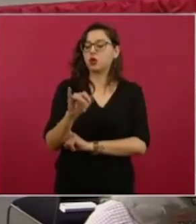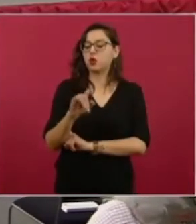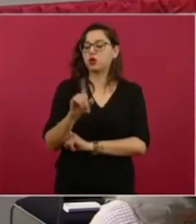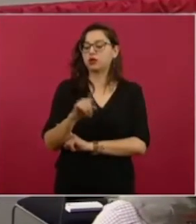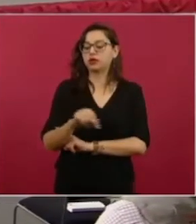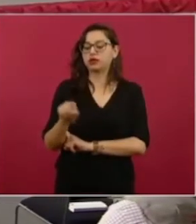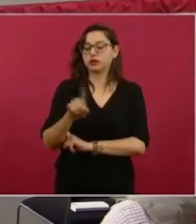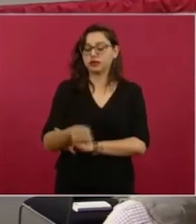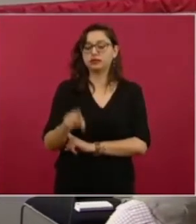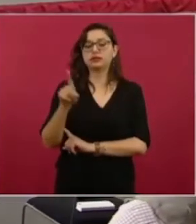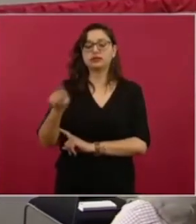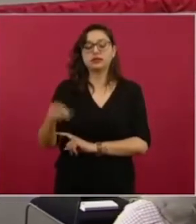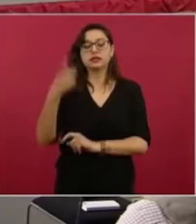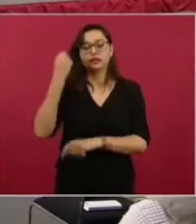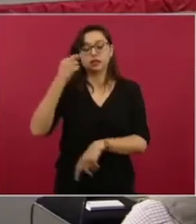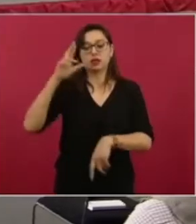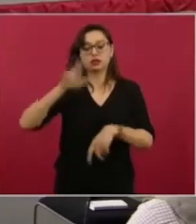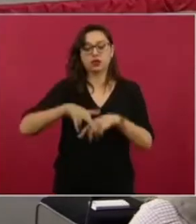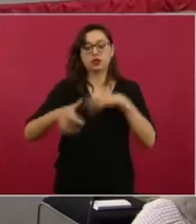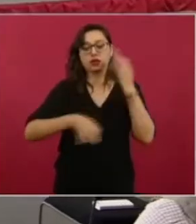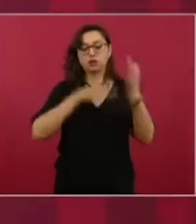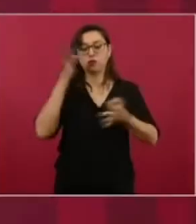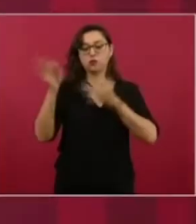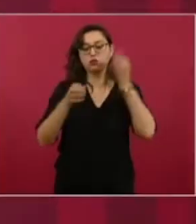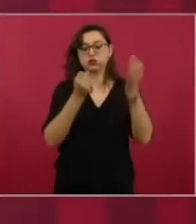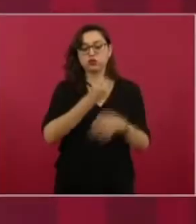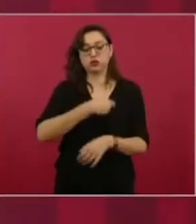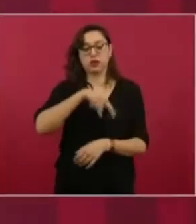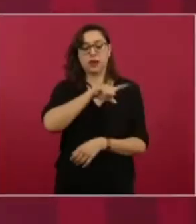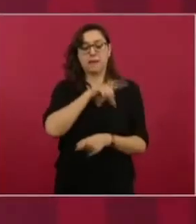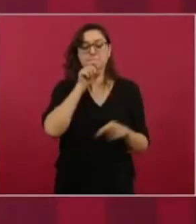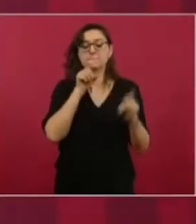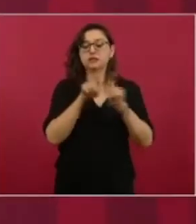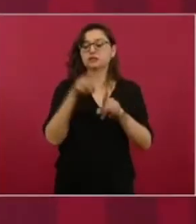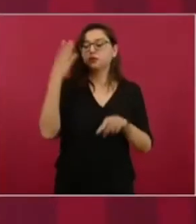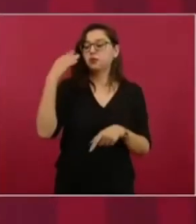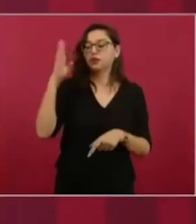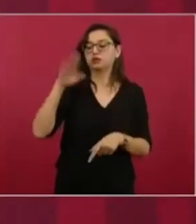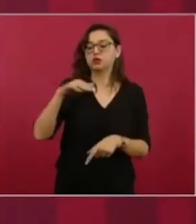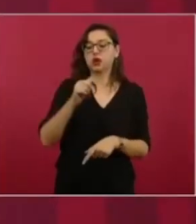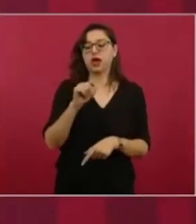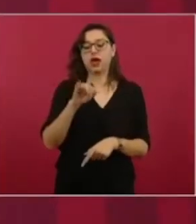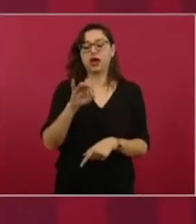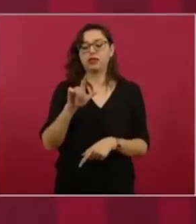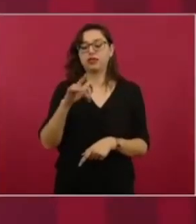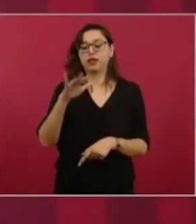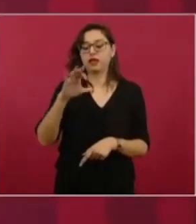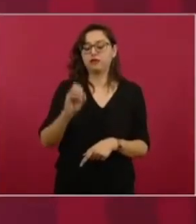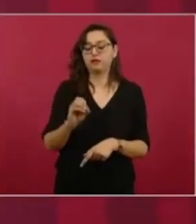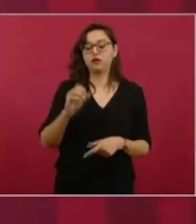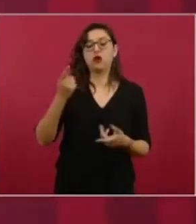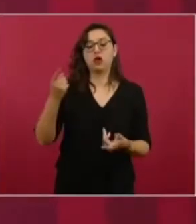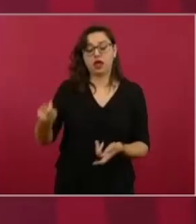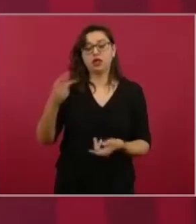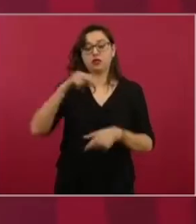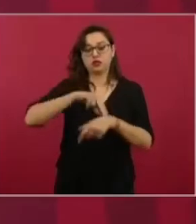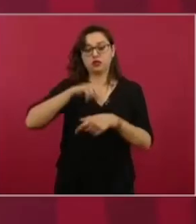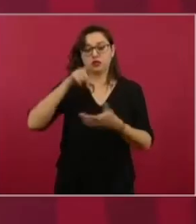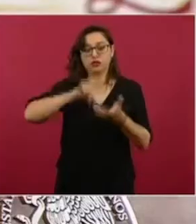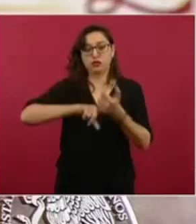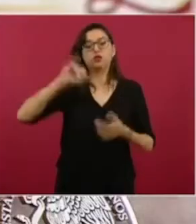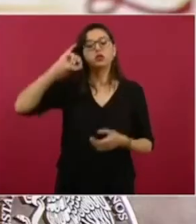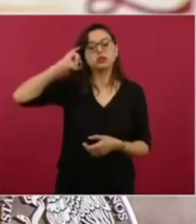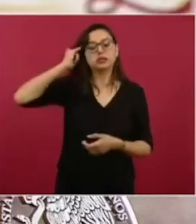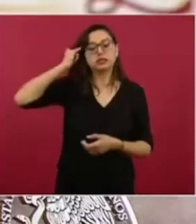de la Salud, y por el maestro Adelfo Regino del Instituto Nacional de los Pueblos Indígenas, que